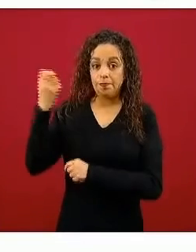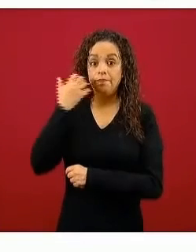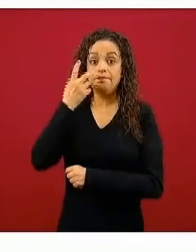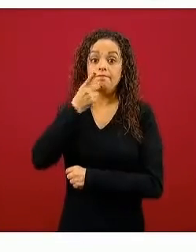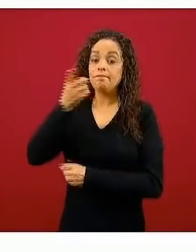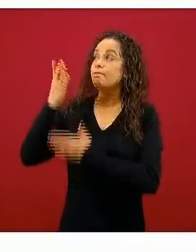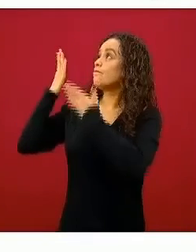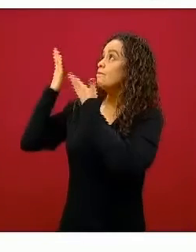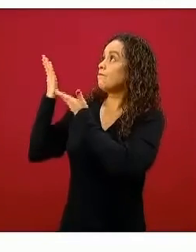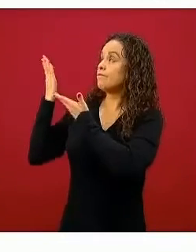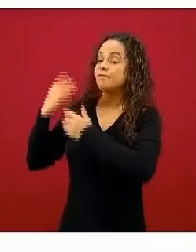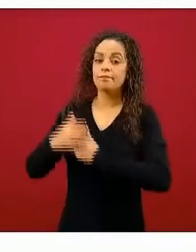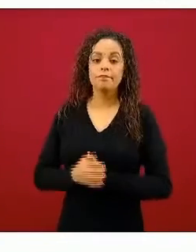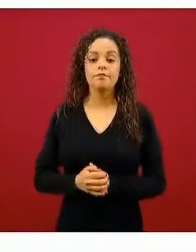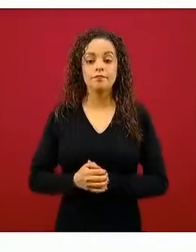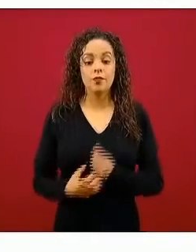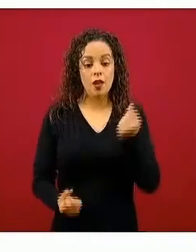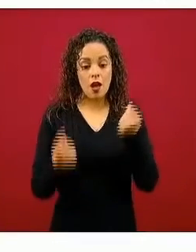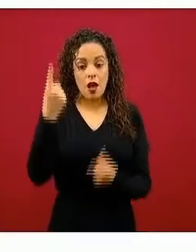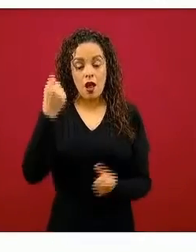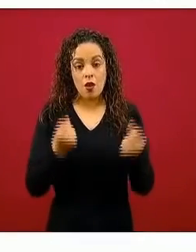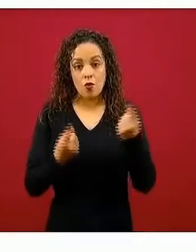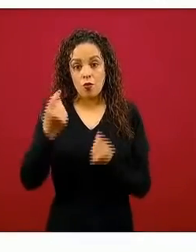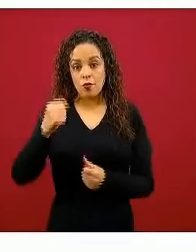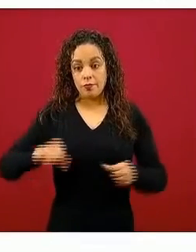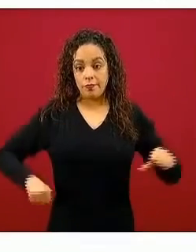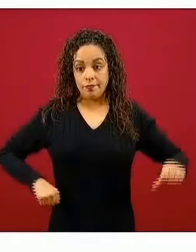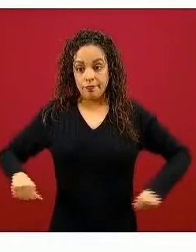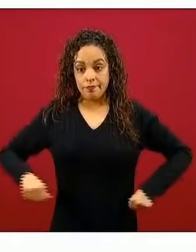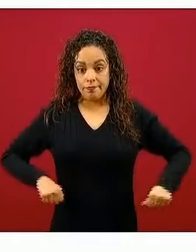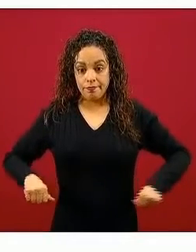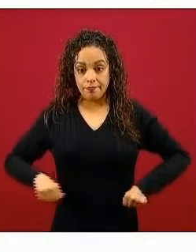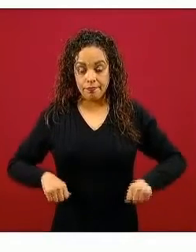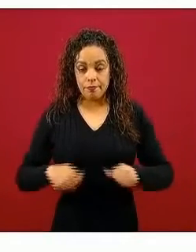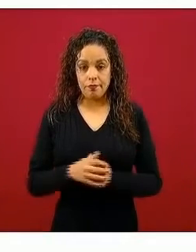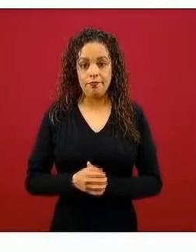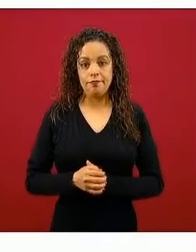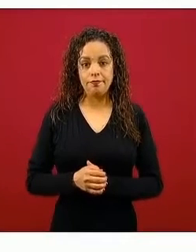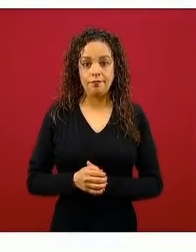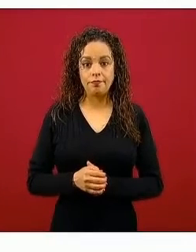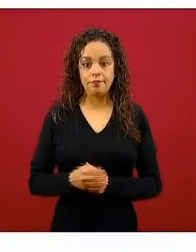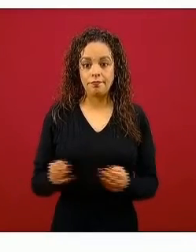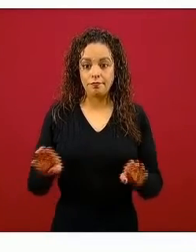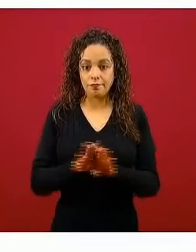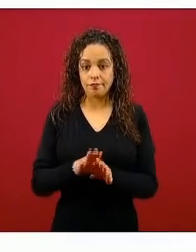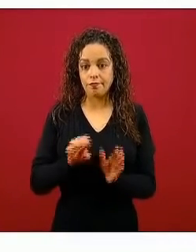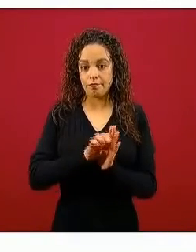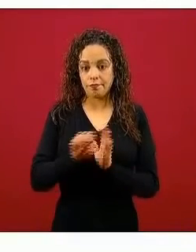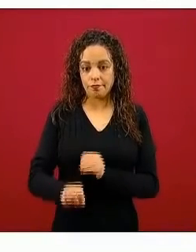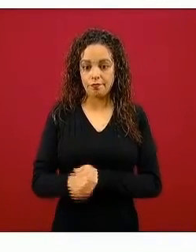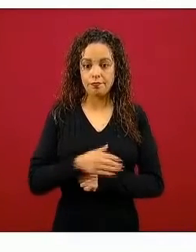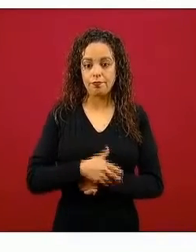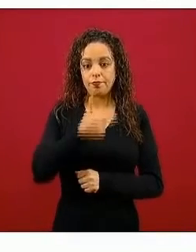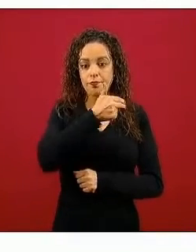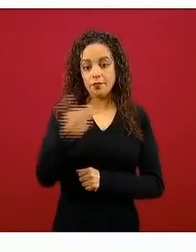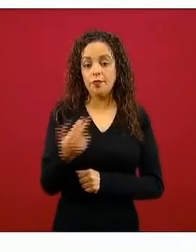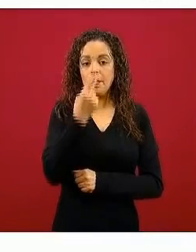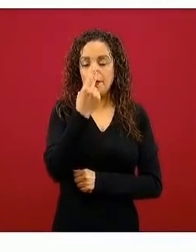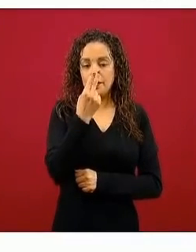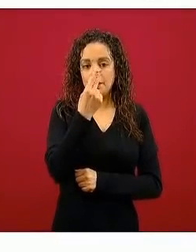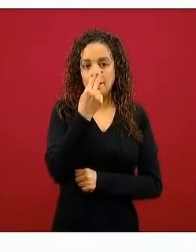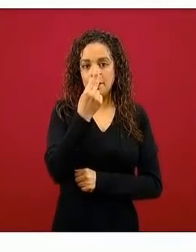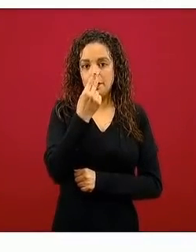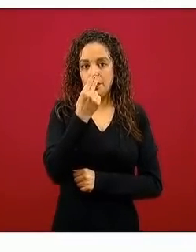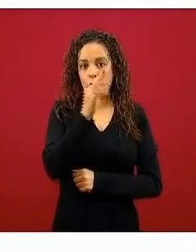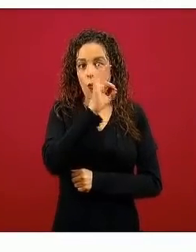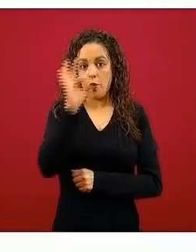hay ciertas actividades que están limitadas, como la ocupación hotelera a un 25%, dirigido solamente